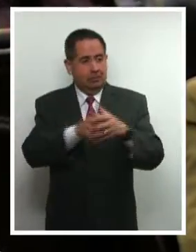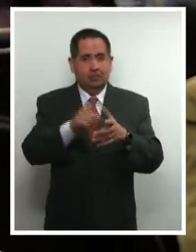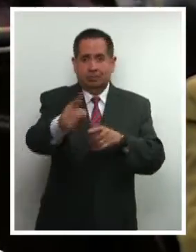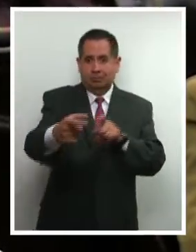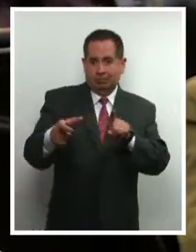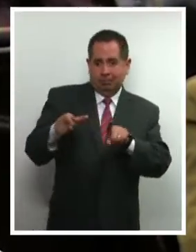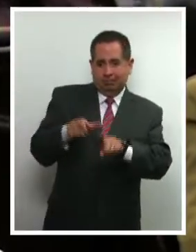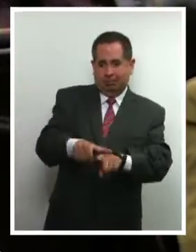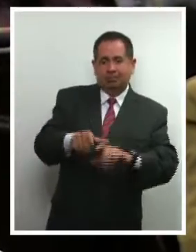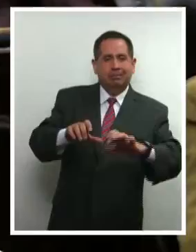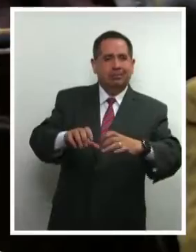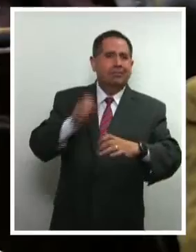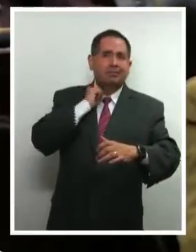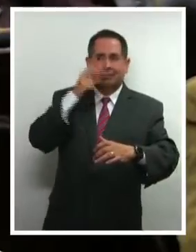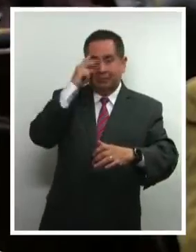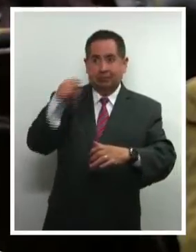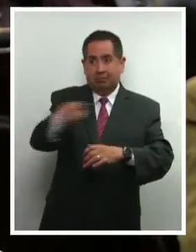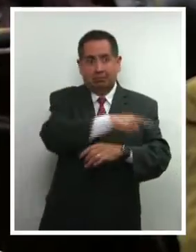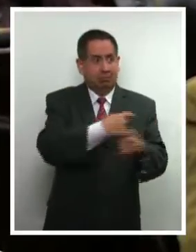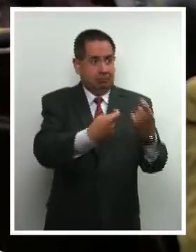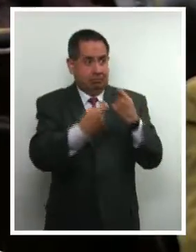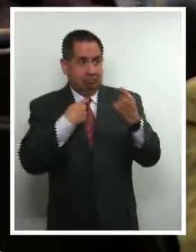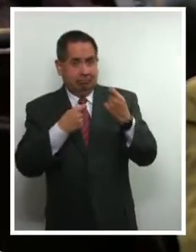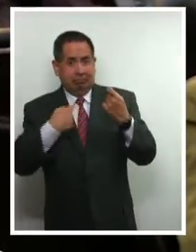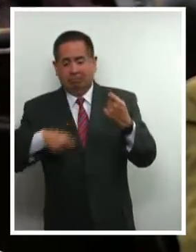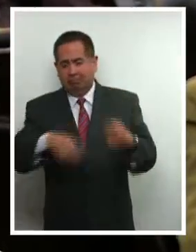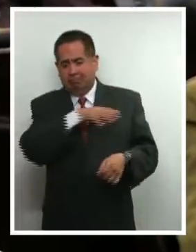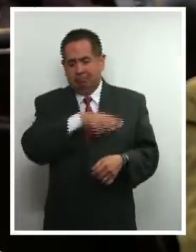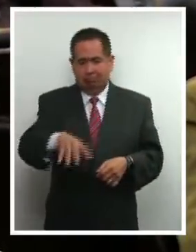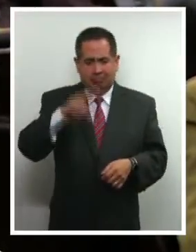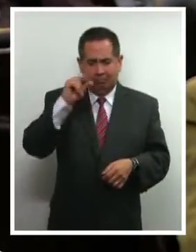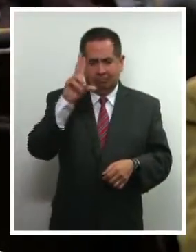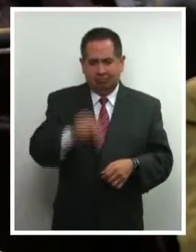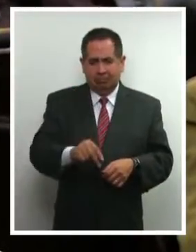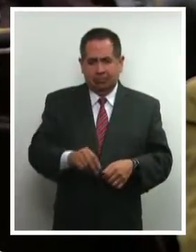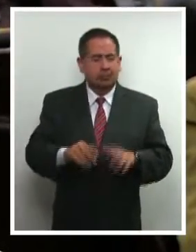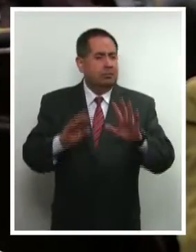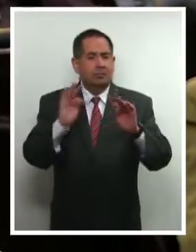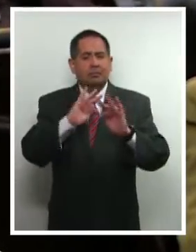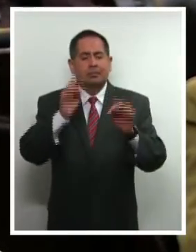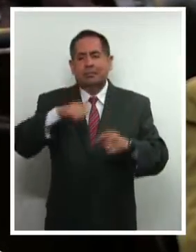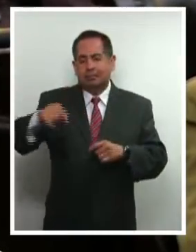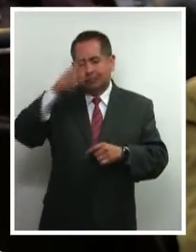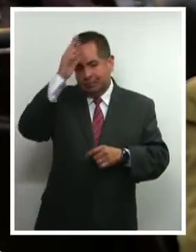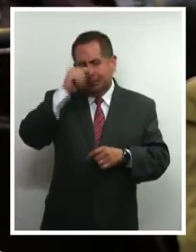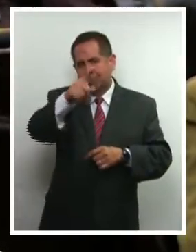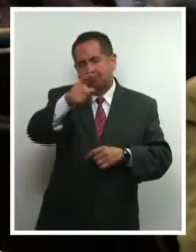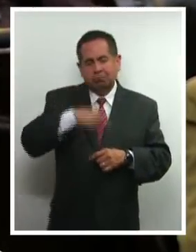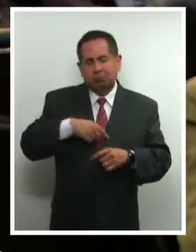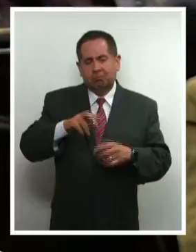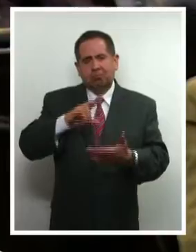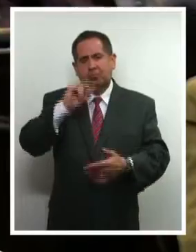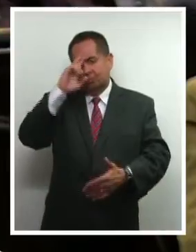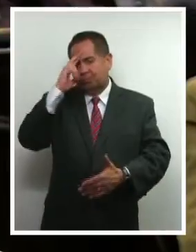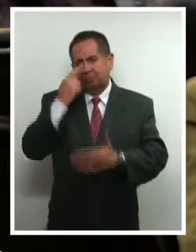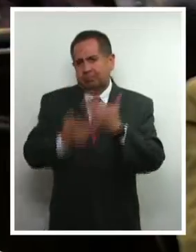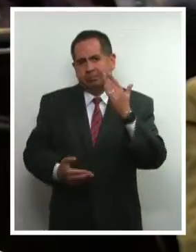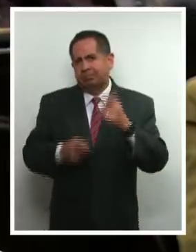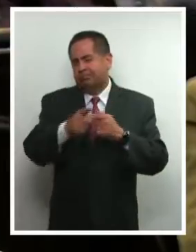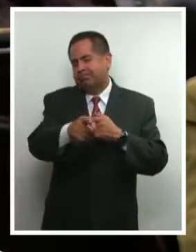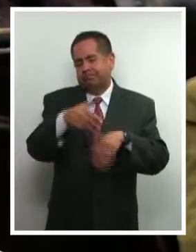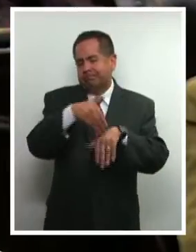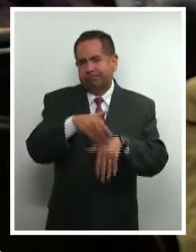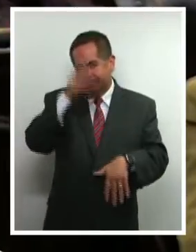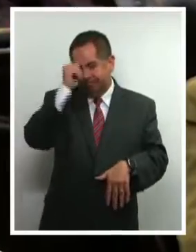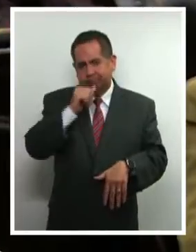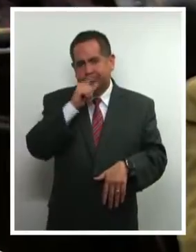el Senado de la República, pues no lo vamos a aceptar, perdonen, porque además teníamos un acuerdo que ustedes están rompiendo, y el acuerdo eran